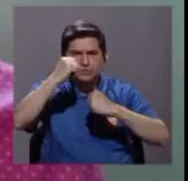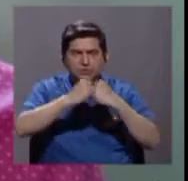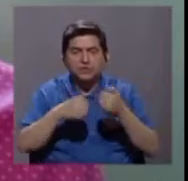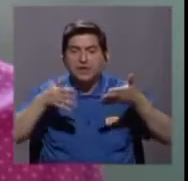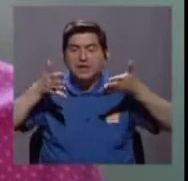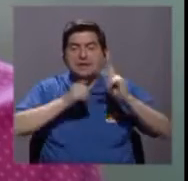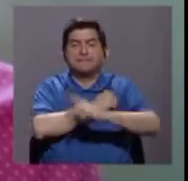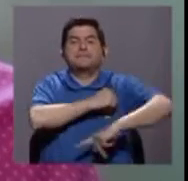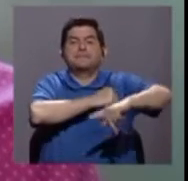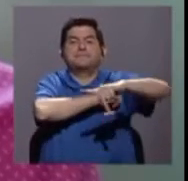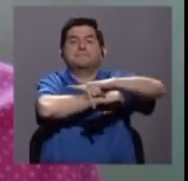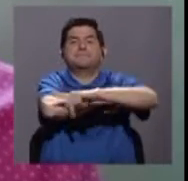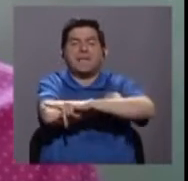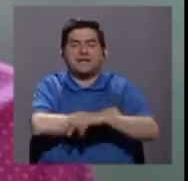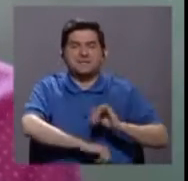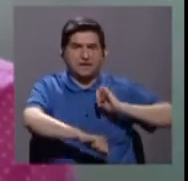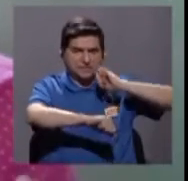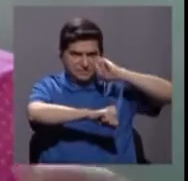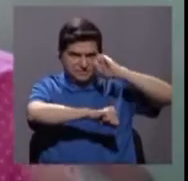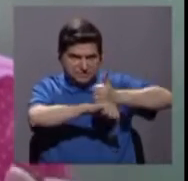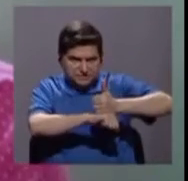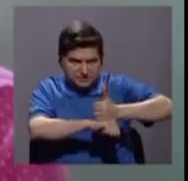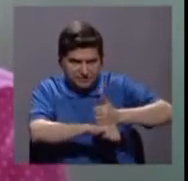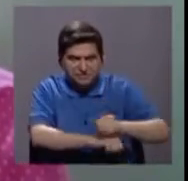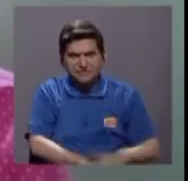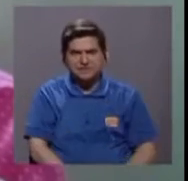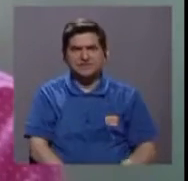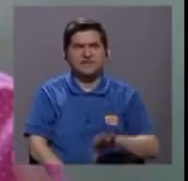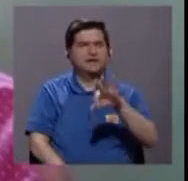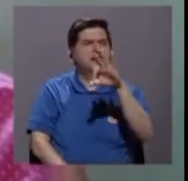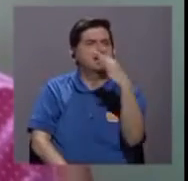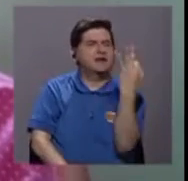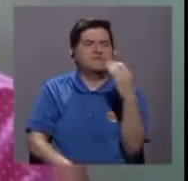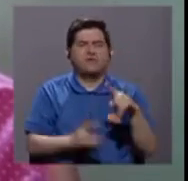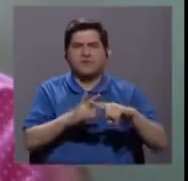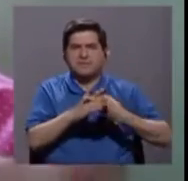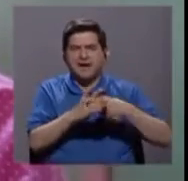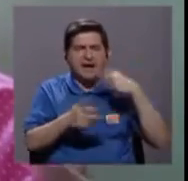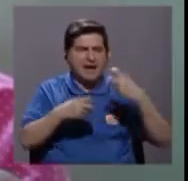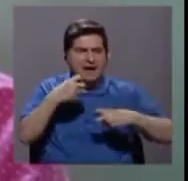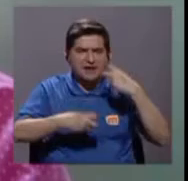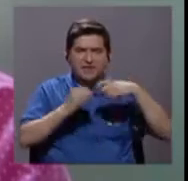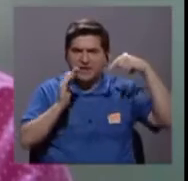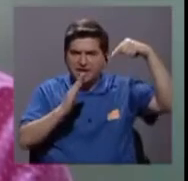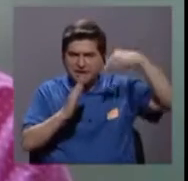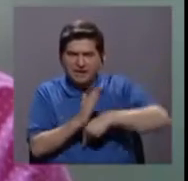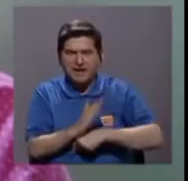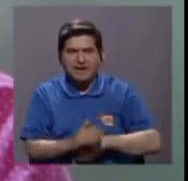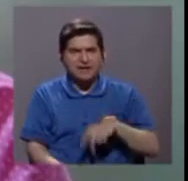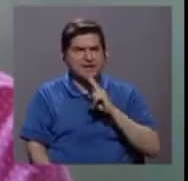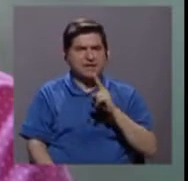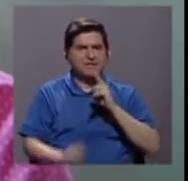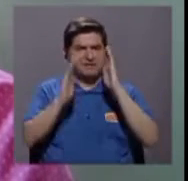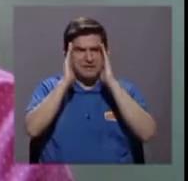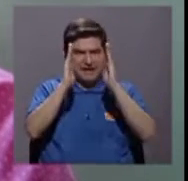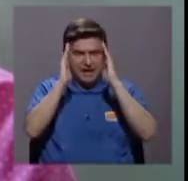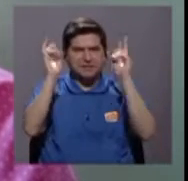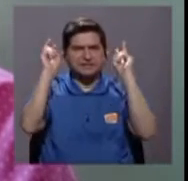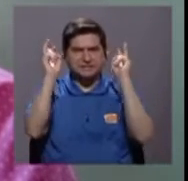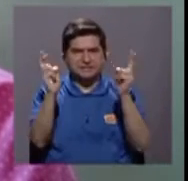mientras el país definía cómo arreglar el problema de fondo y le entraba realmente a los temas.